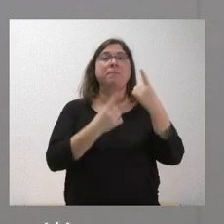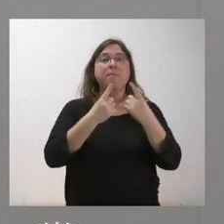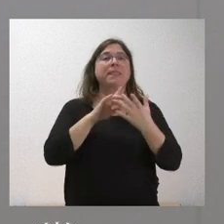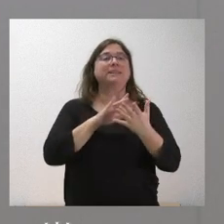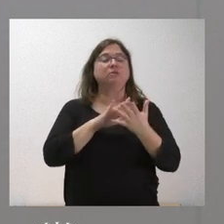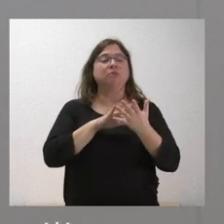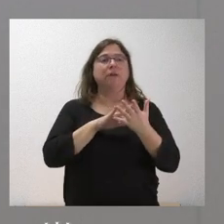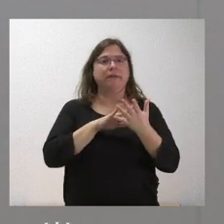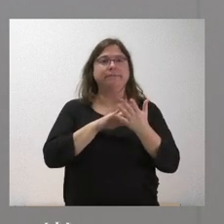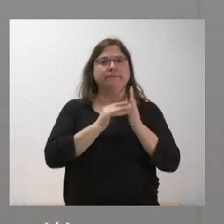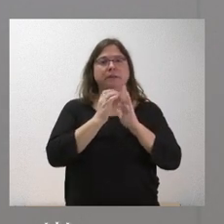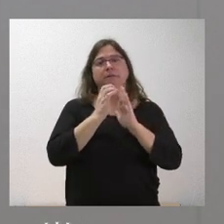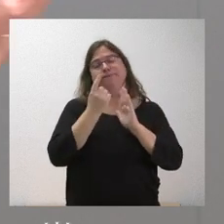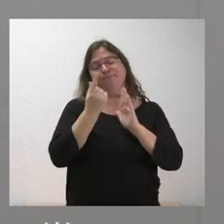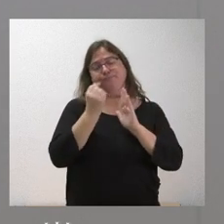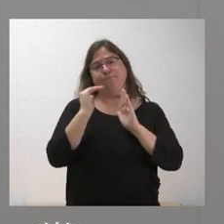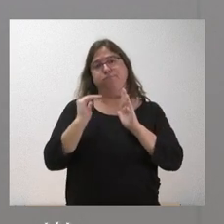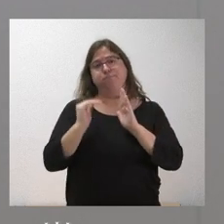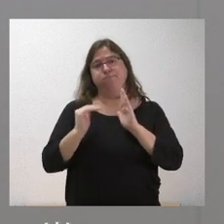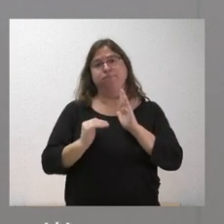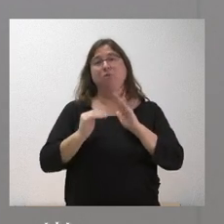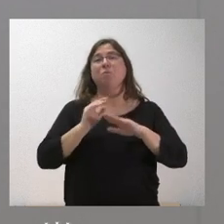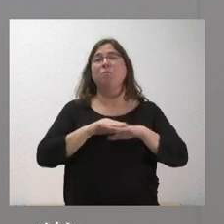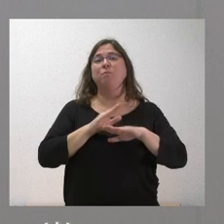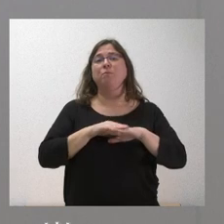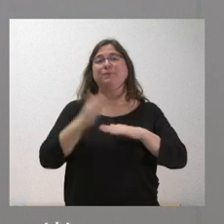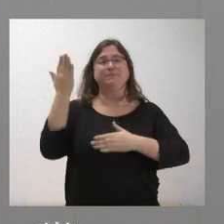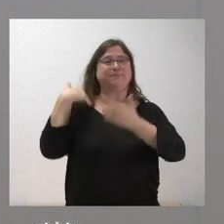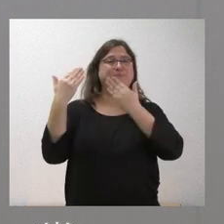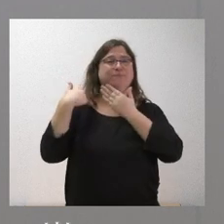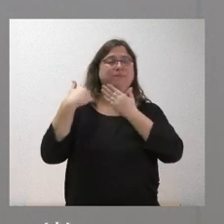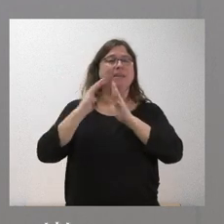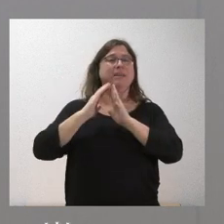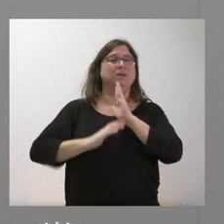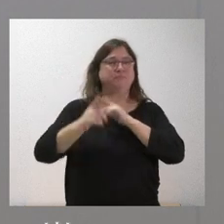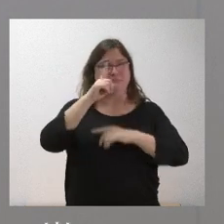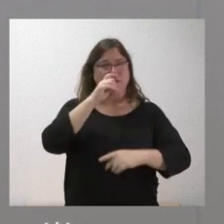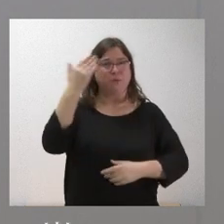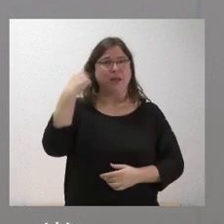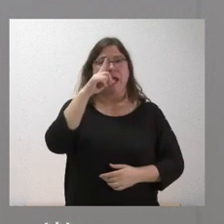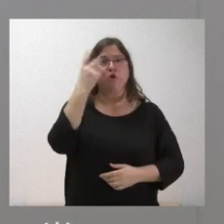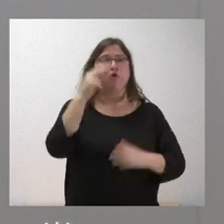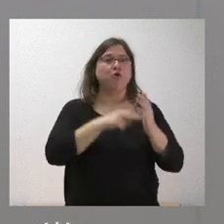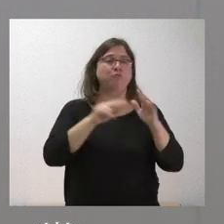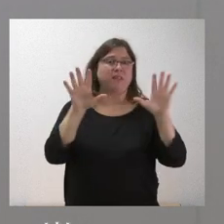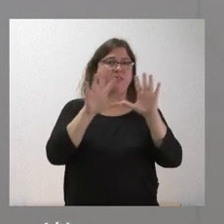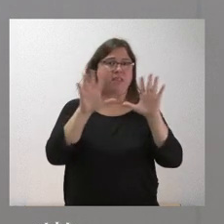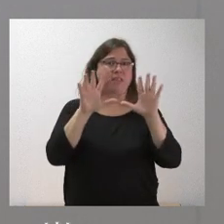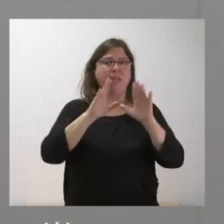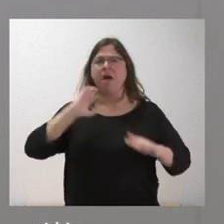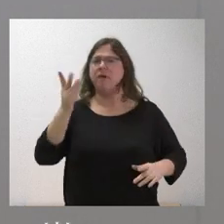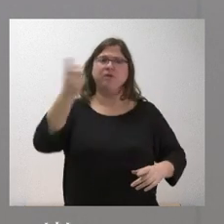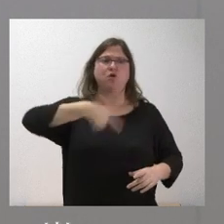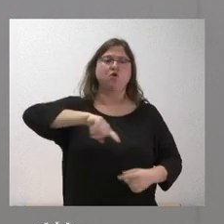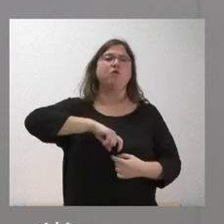pérdidas importantes de poder adquisitivo fundamentalmente asociado a aquella rebaja salarial que ustedes recordarán del año 2010 que afectó a todos los empleados